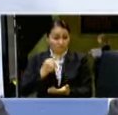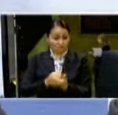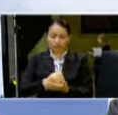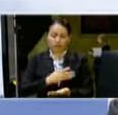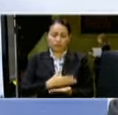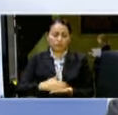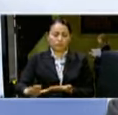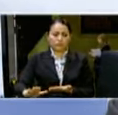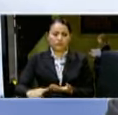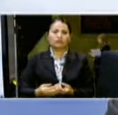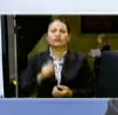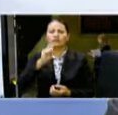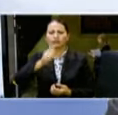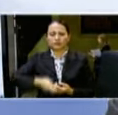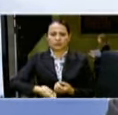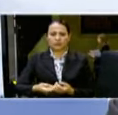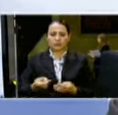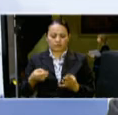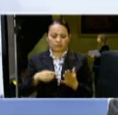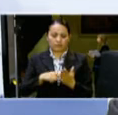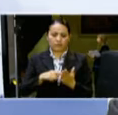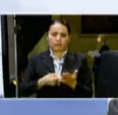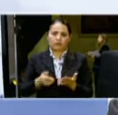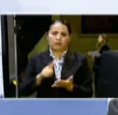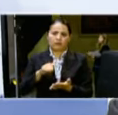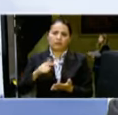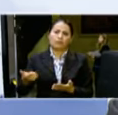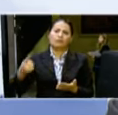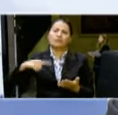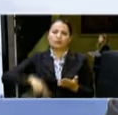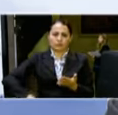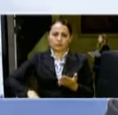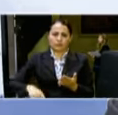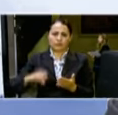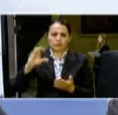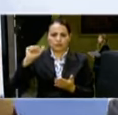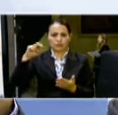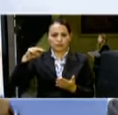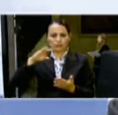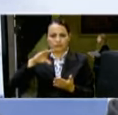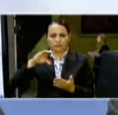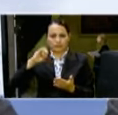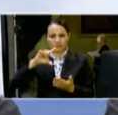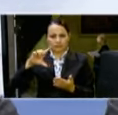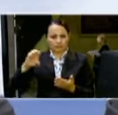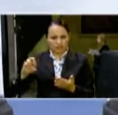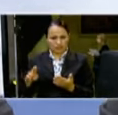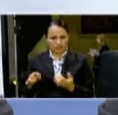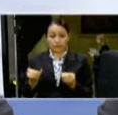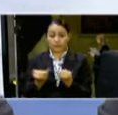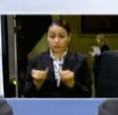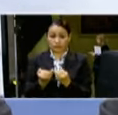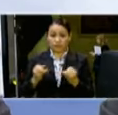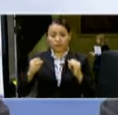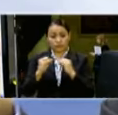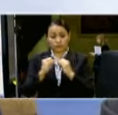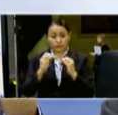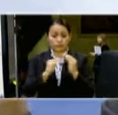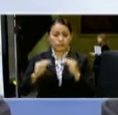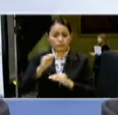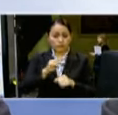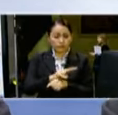pocas palabras, hay un claro mandato para la Cancillería mexicana, pero también para la instancia que debe supervisar a la política exterior de